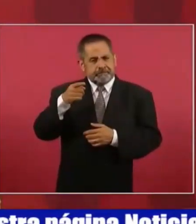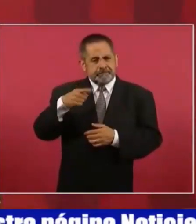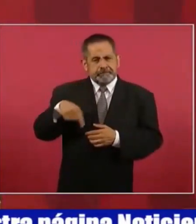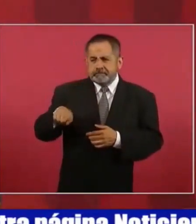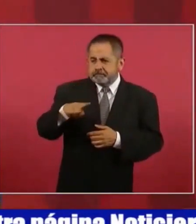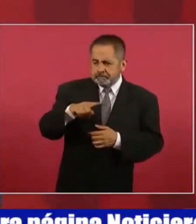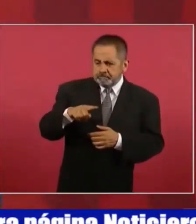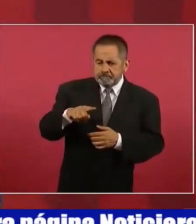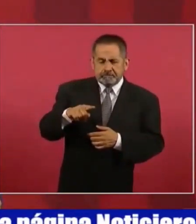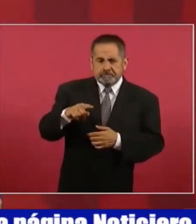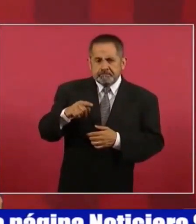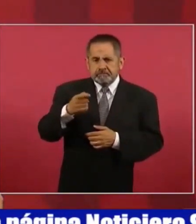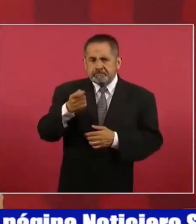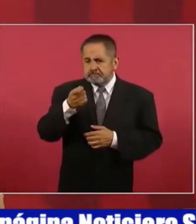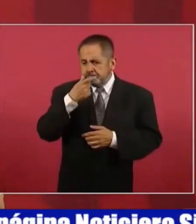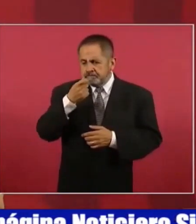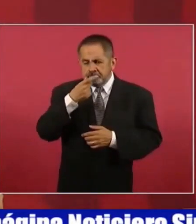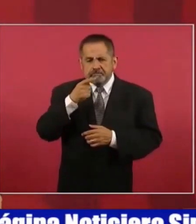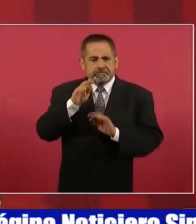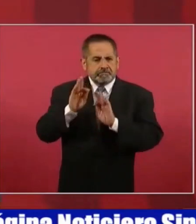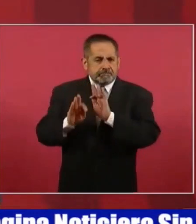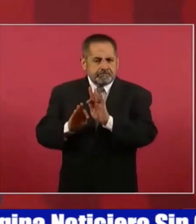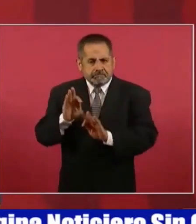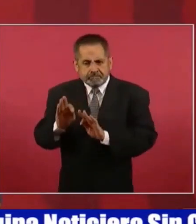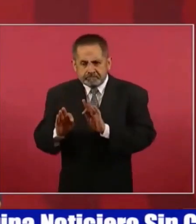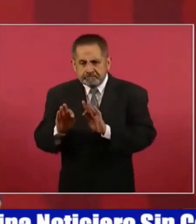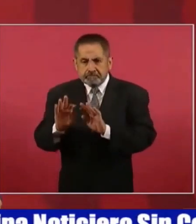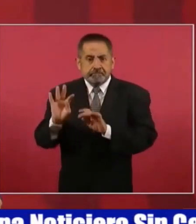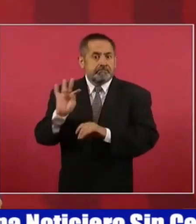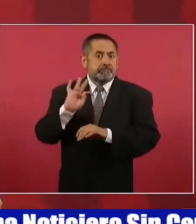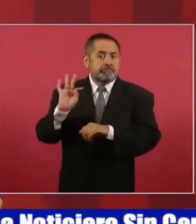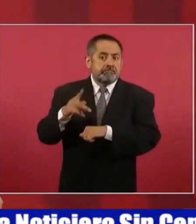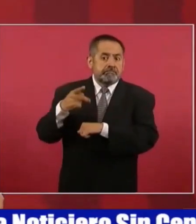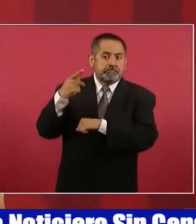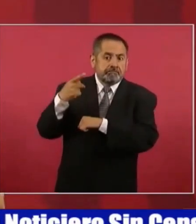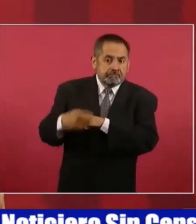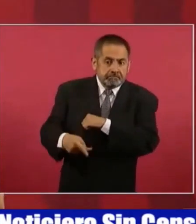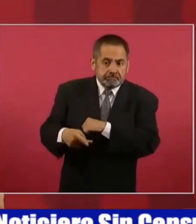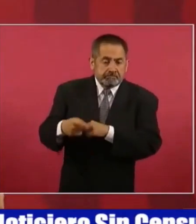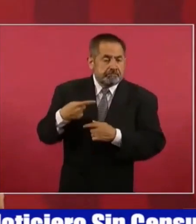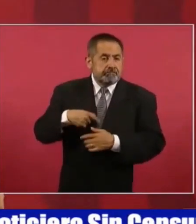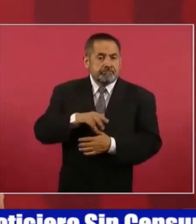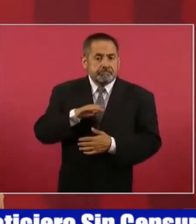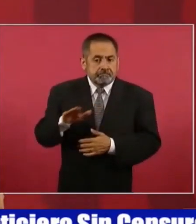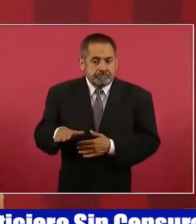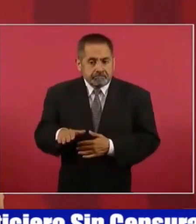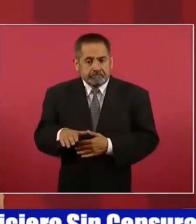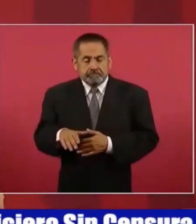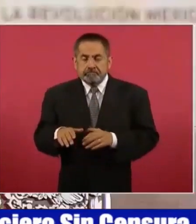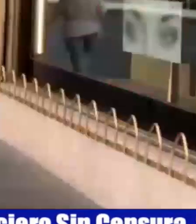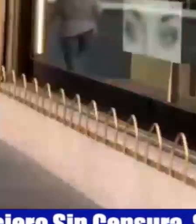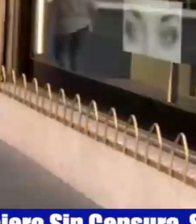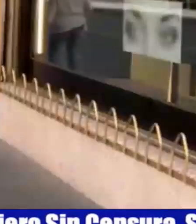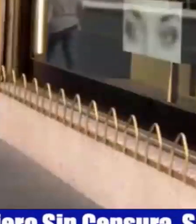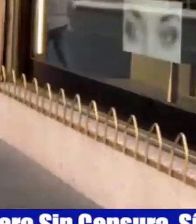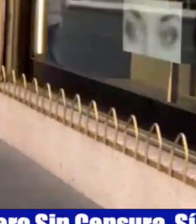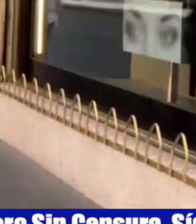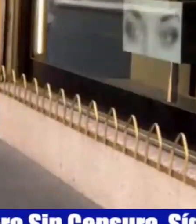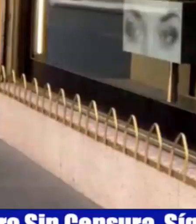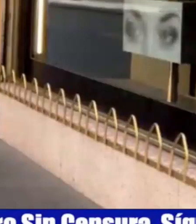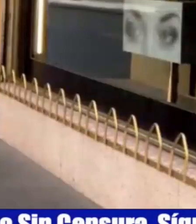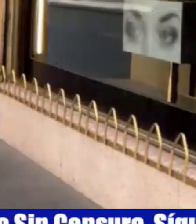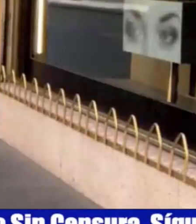el argentino Alberto Fernández con el 25% y el peruano Pedro Castillo con el 22%. En tanto que el ranking